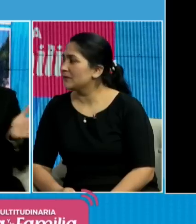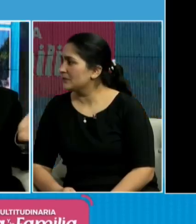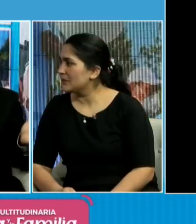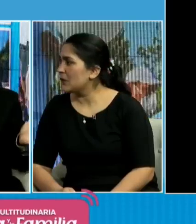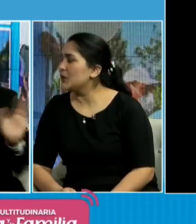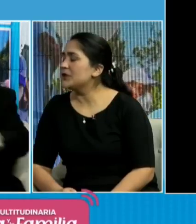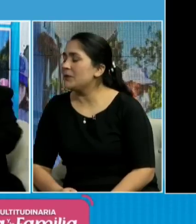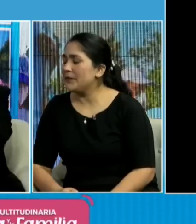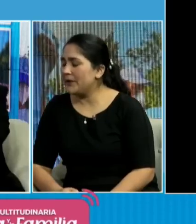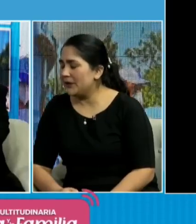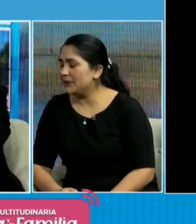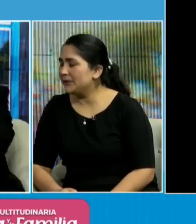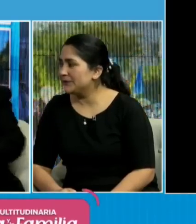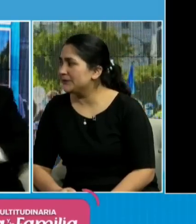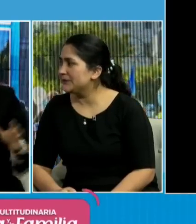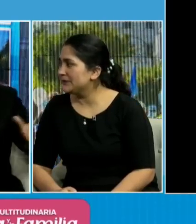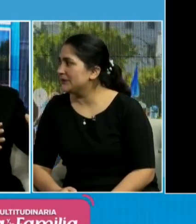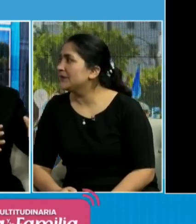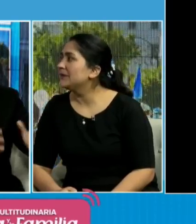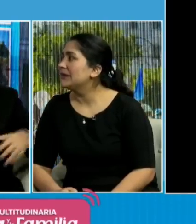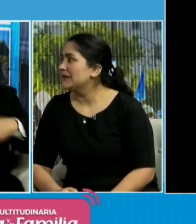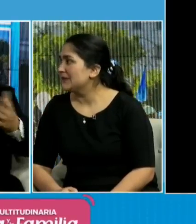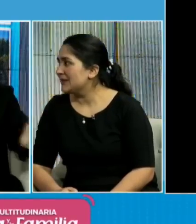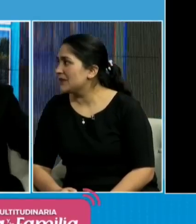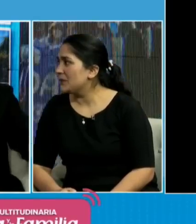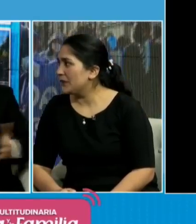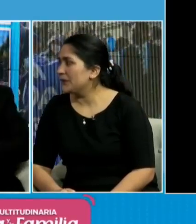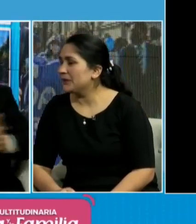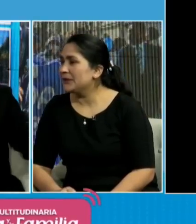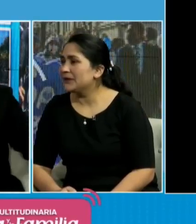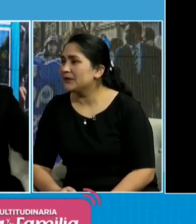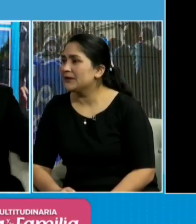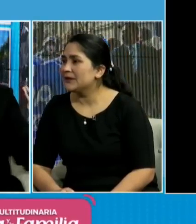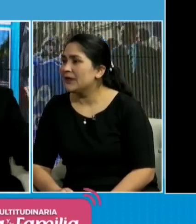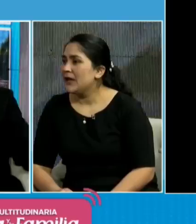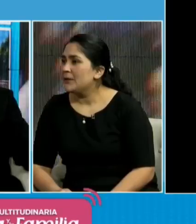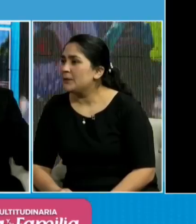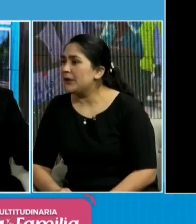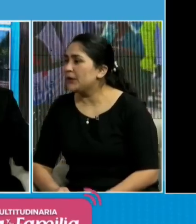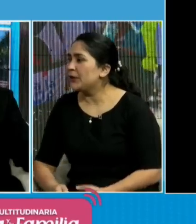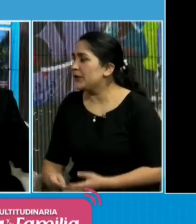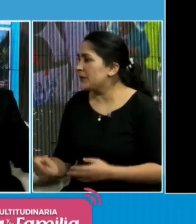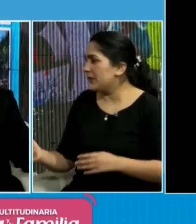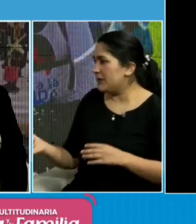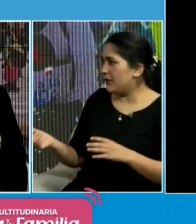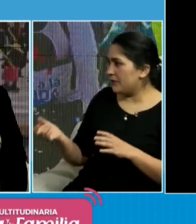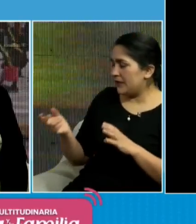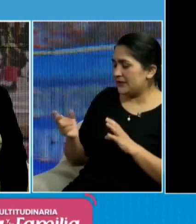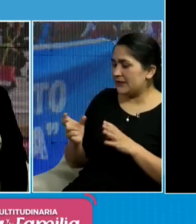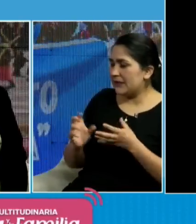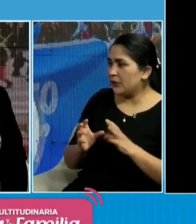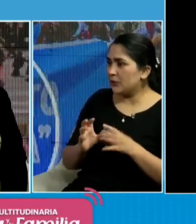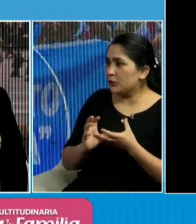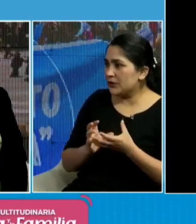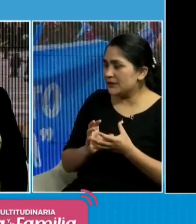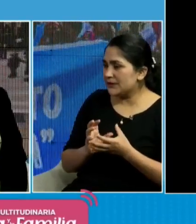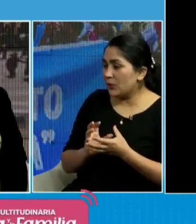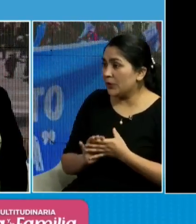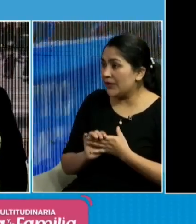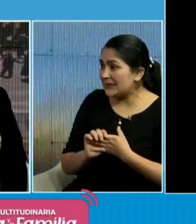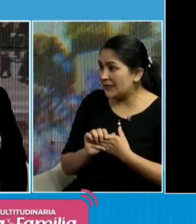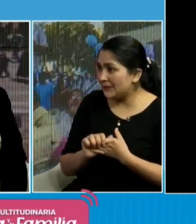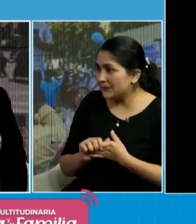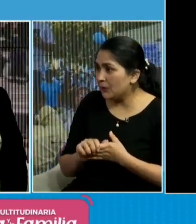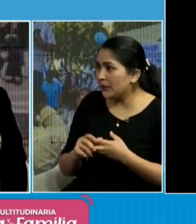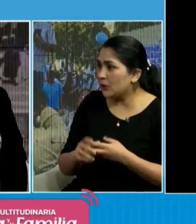lo bueno se le dice malo y a lo malo se le dice bueno. Estamos en el mundo al revés. Pero mira, claro que muchas